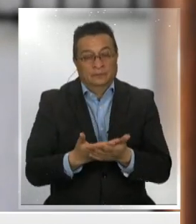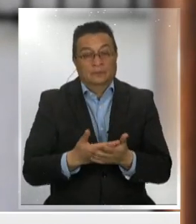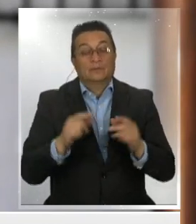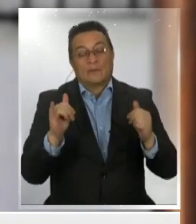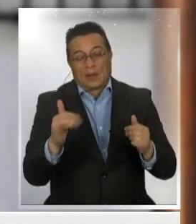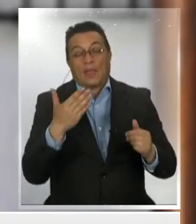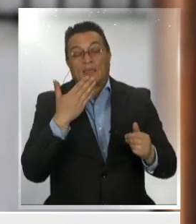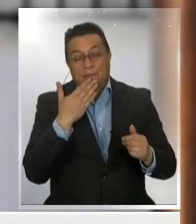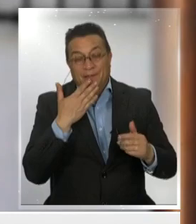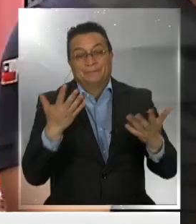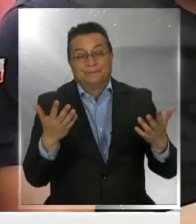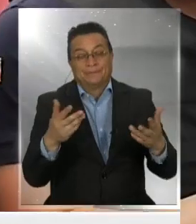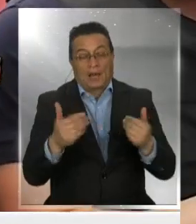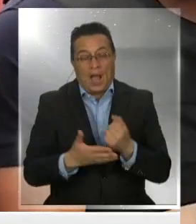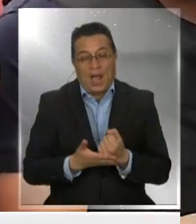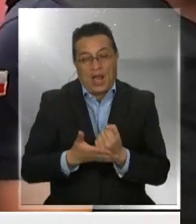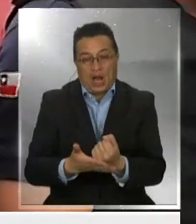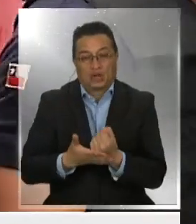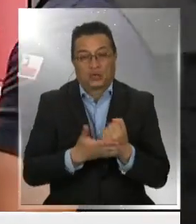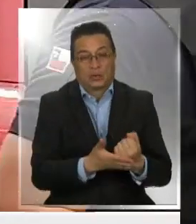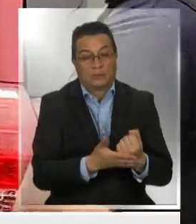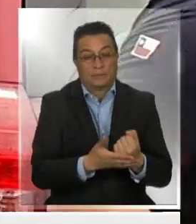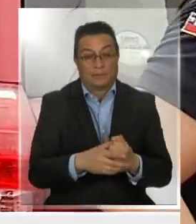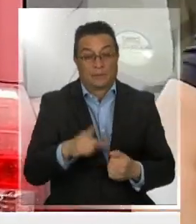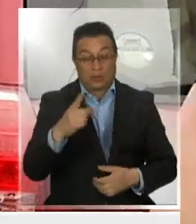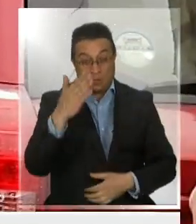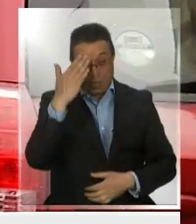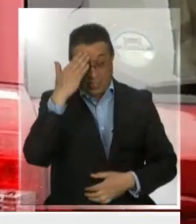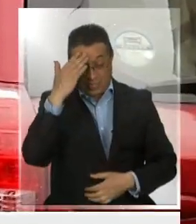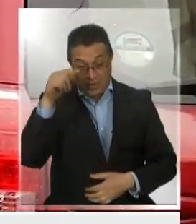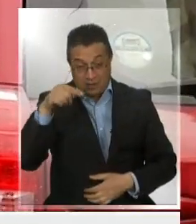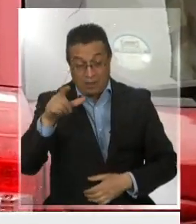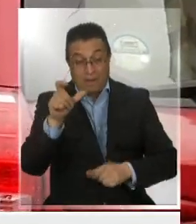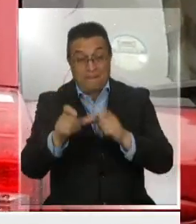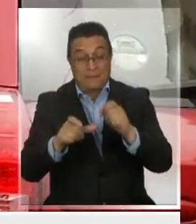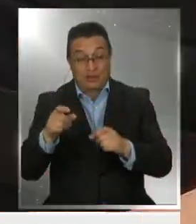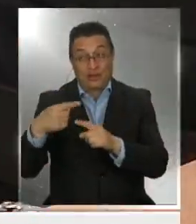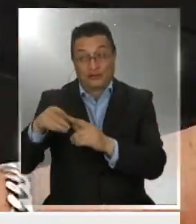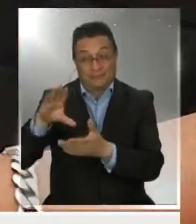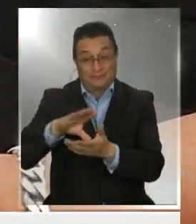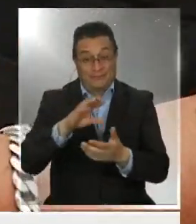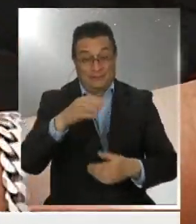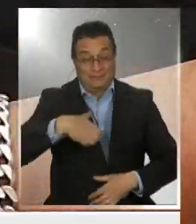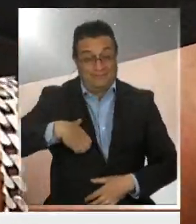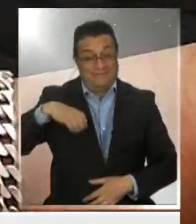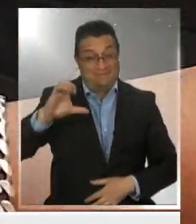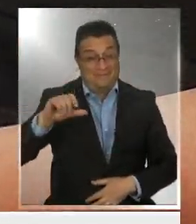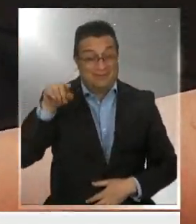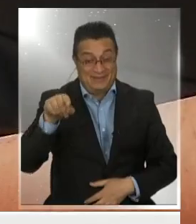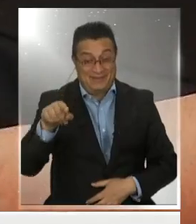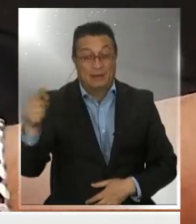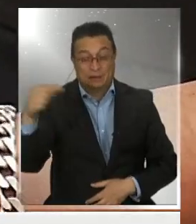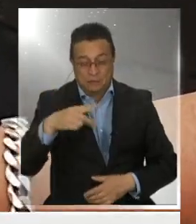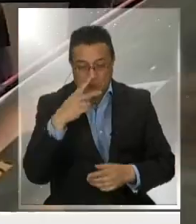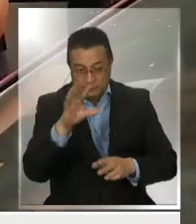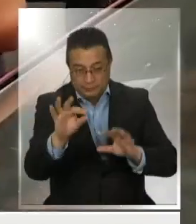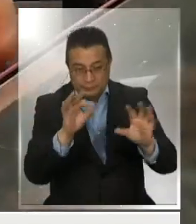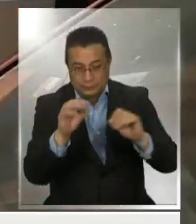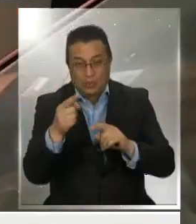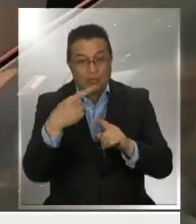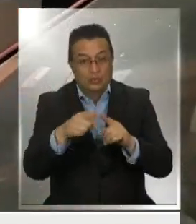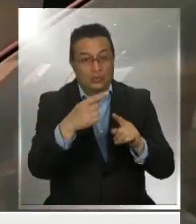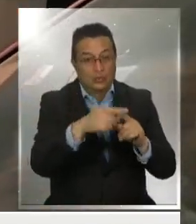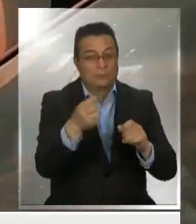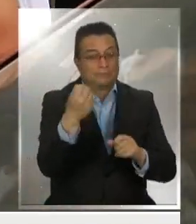vista también de la colaboración. Durante la jornada, personal de extranjería de la PDI realizó un operativo para identificar a los cientos de